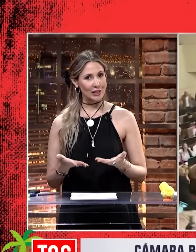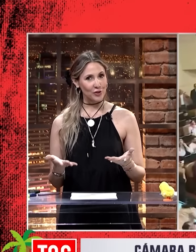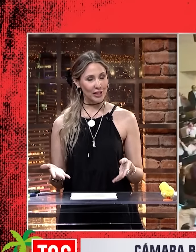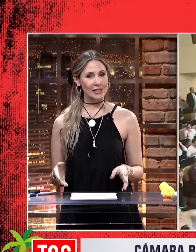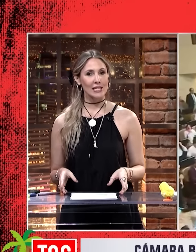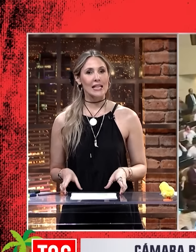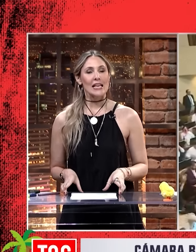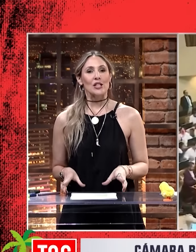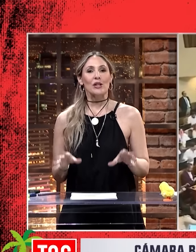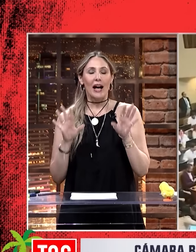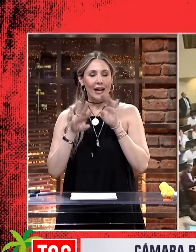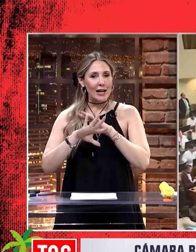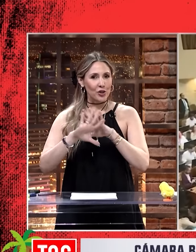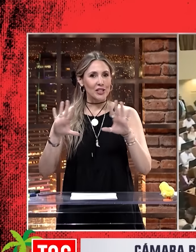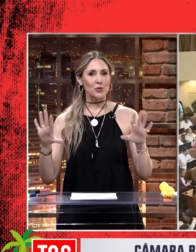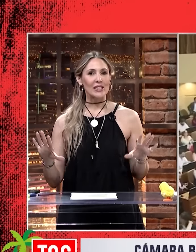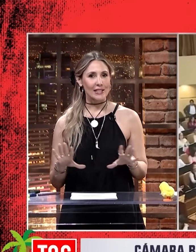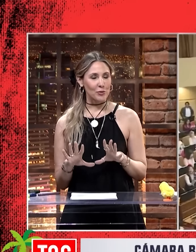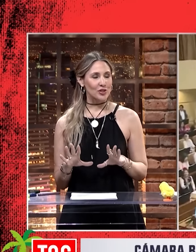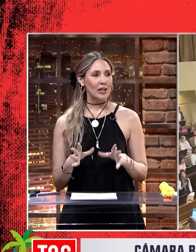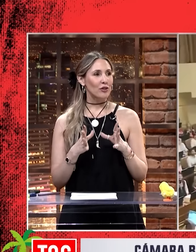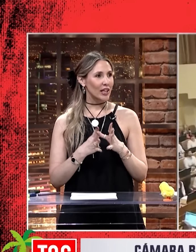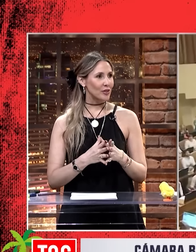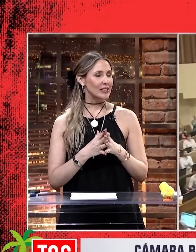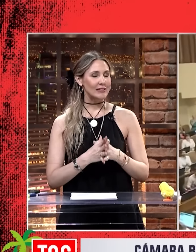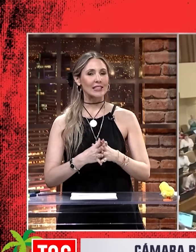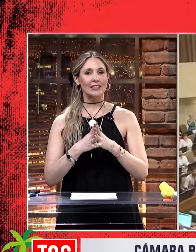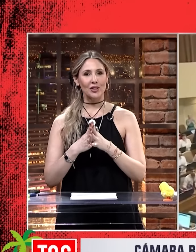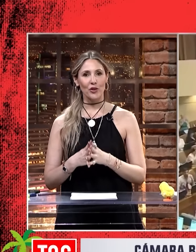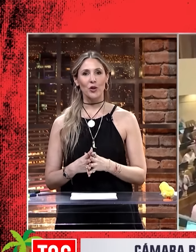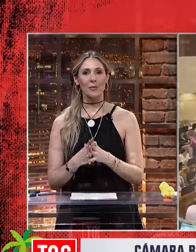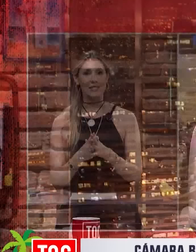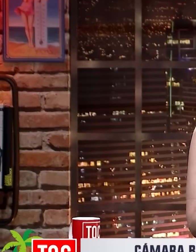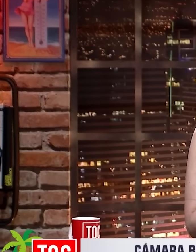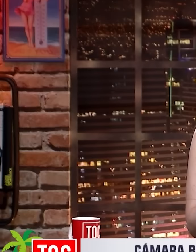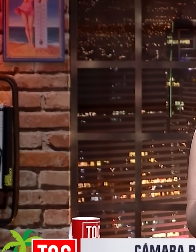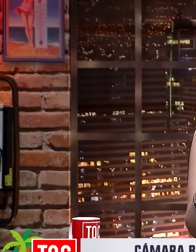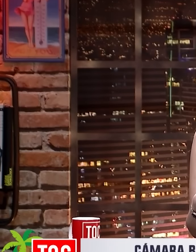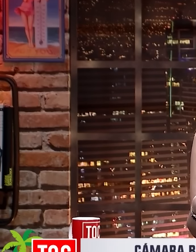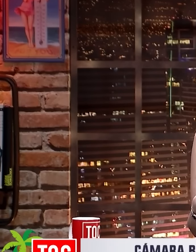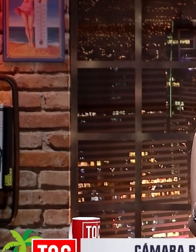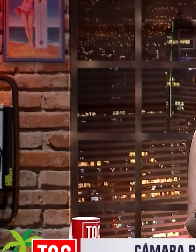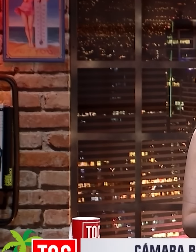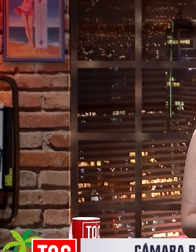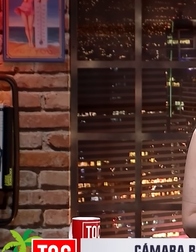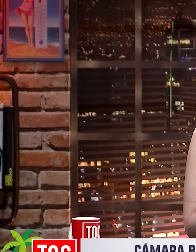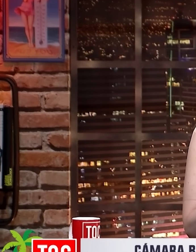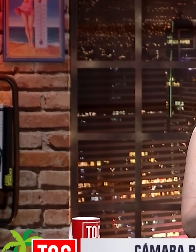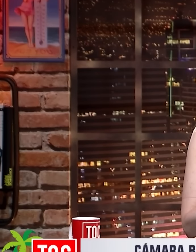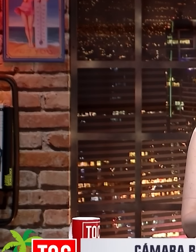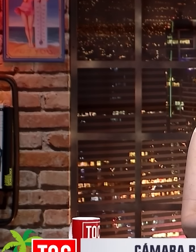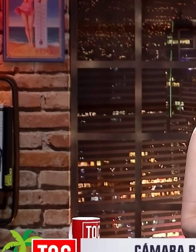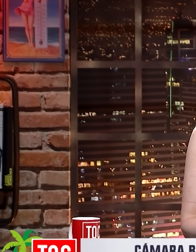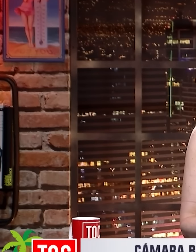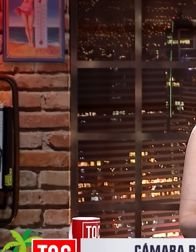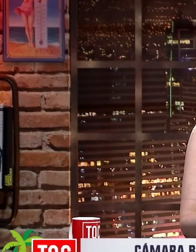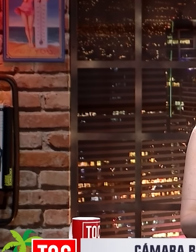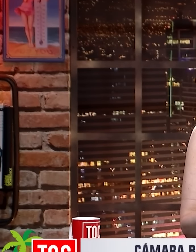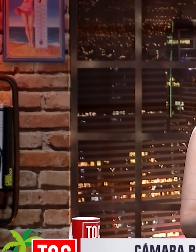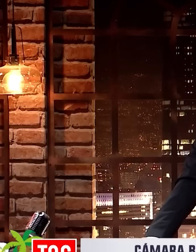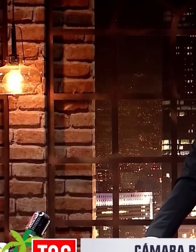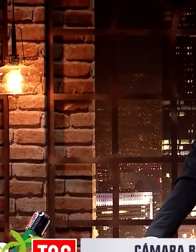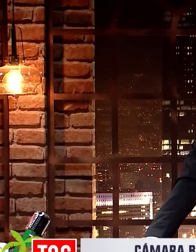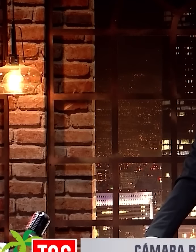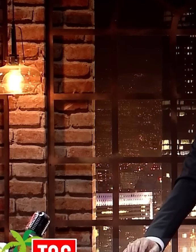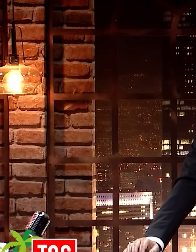presidente Gabriel Boric. Acá, contextualicemos, el gobierno estaba tratando de convencer a los demócratas de que votaran a favor de la iniciativa.